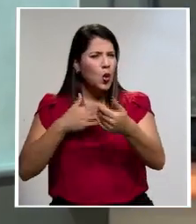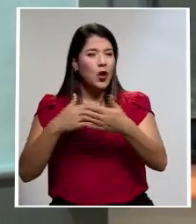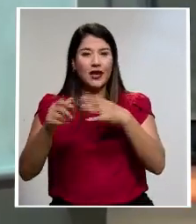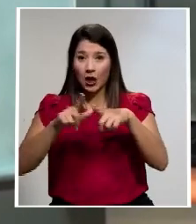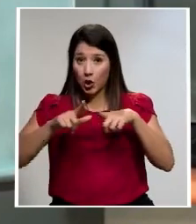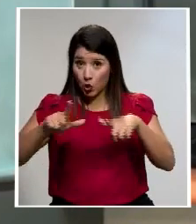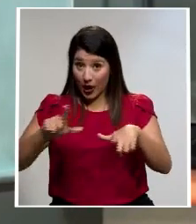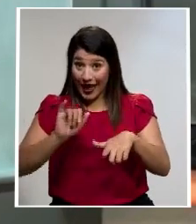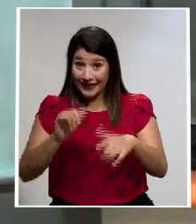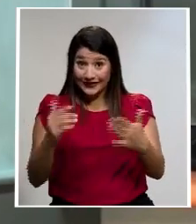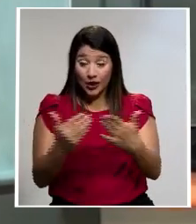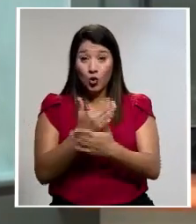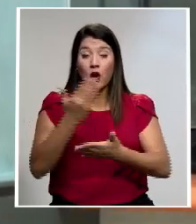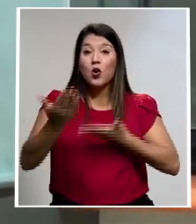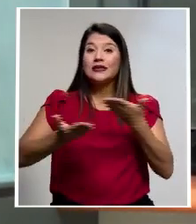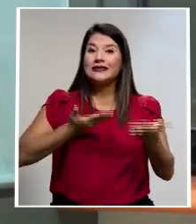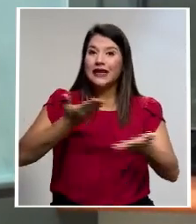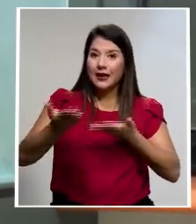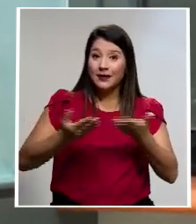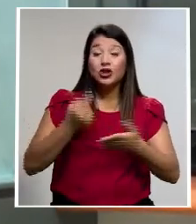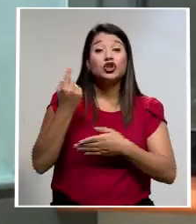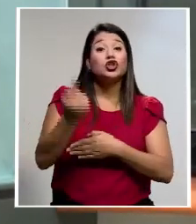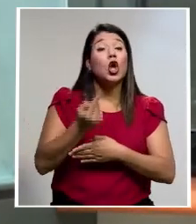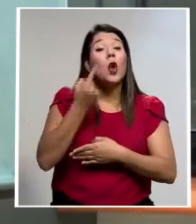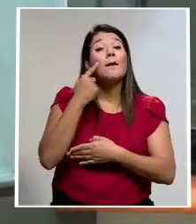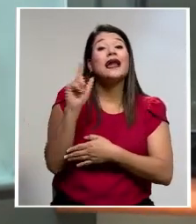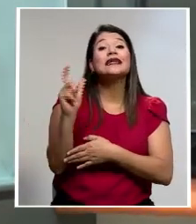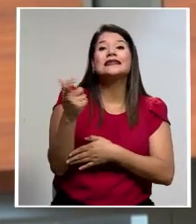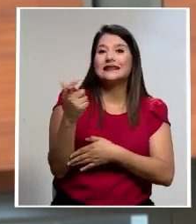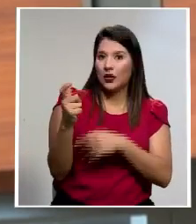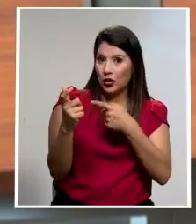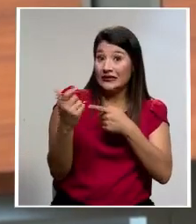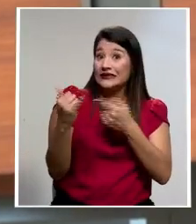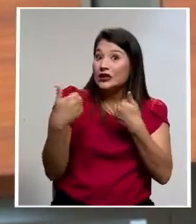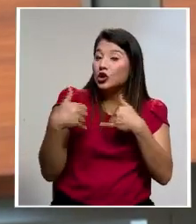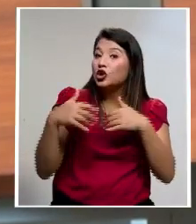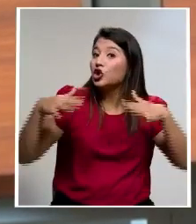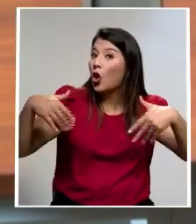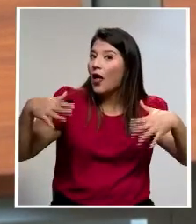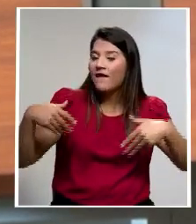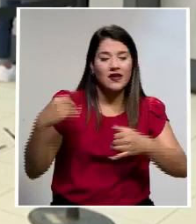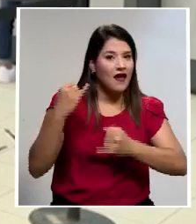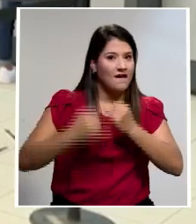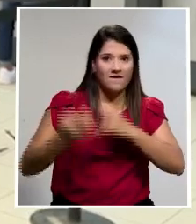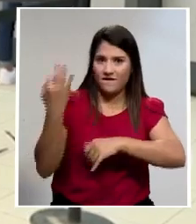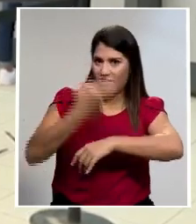Este nuevo servicio implica exclusivamente para cédulas que aún se encuentran vigentes, dado